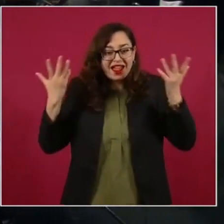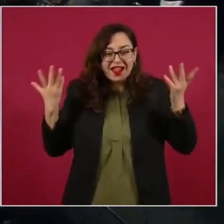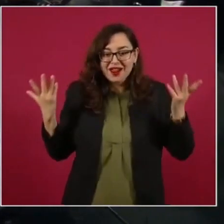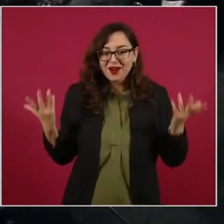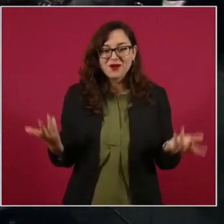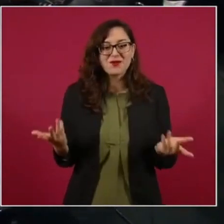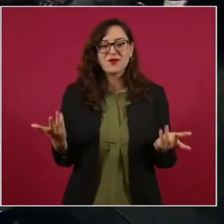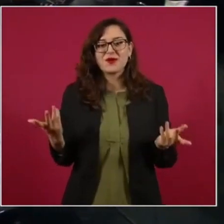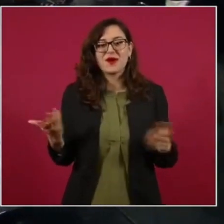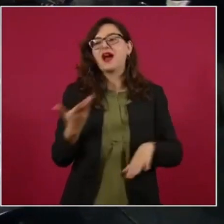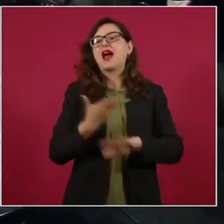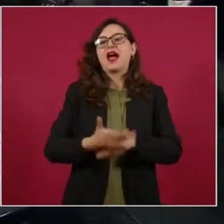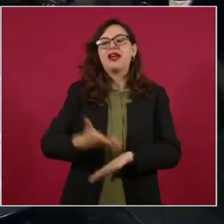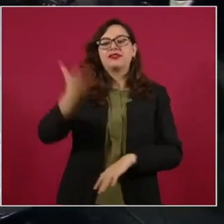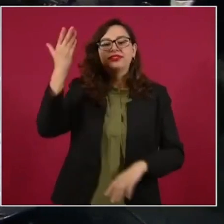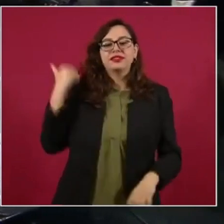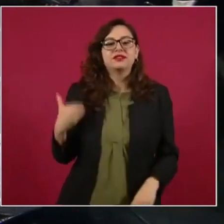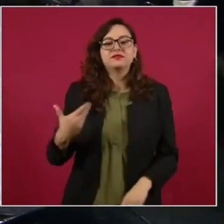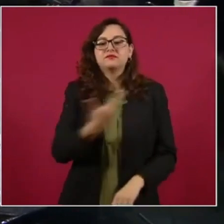en que el presidente